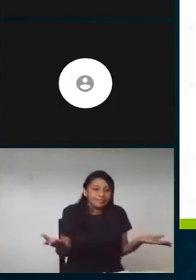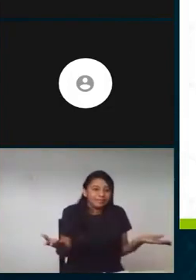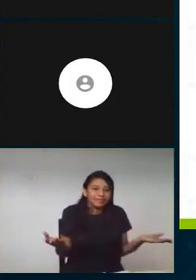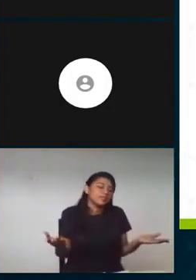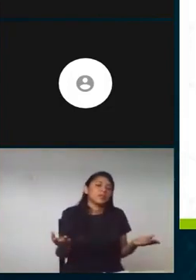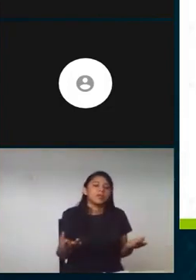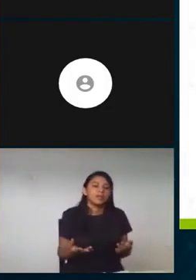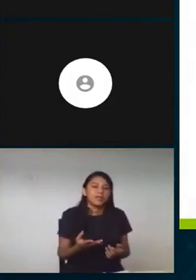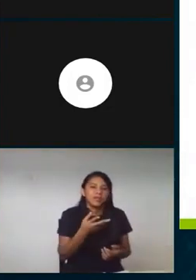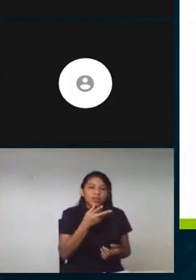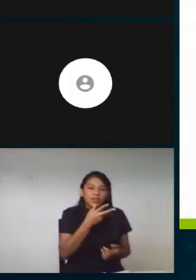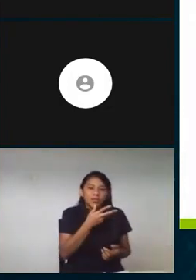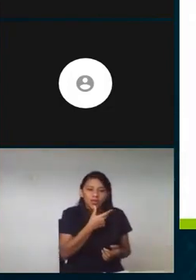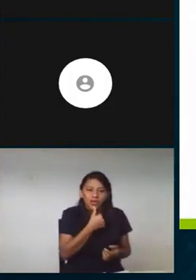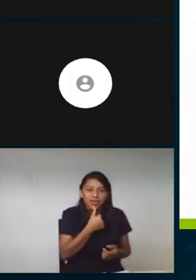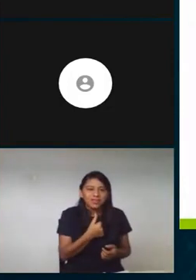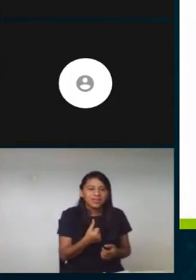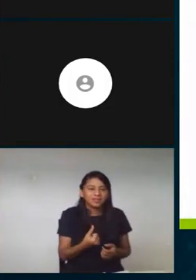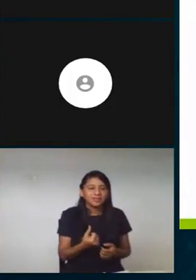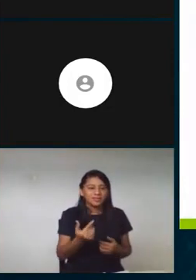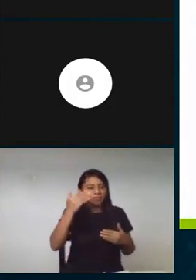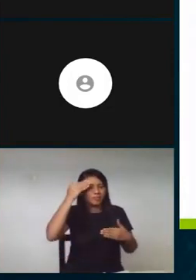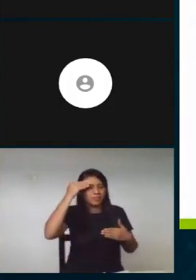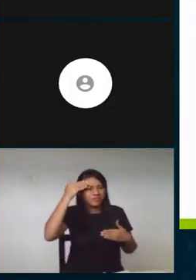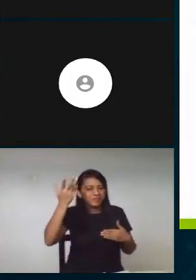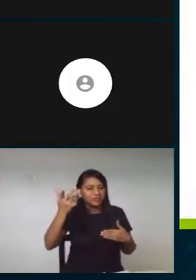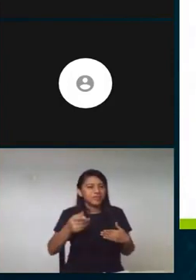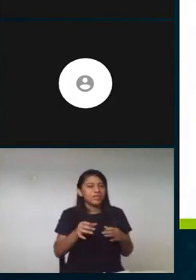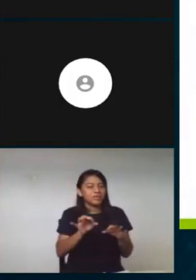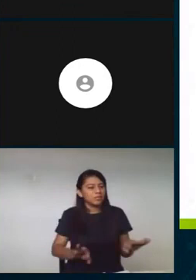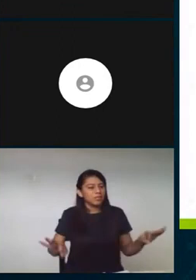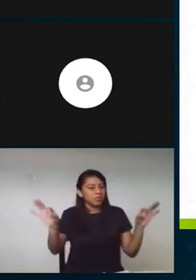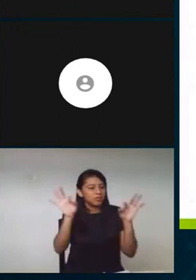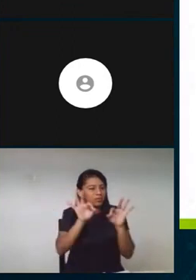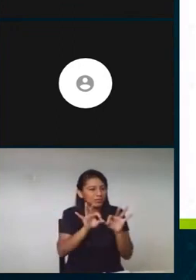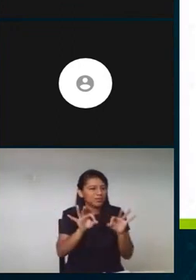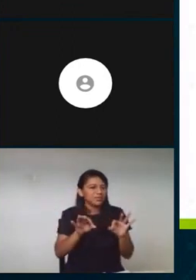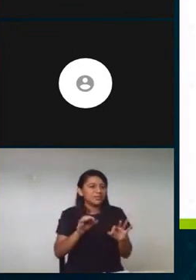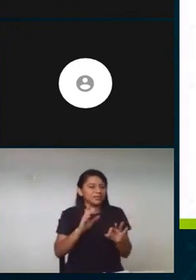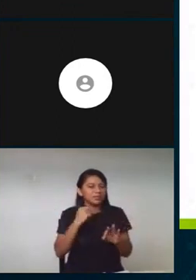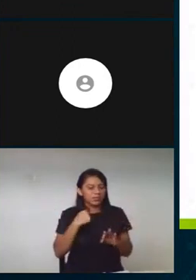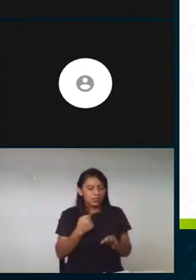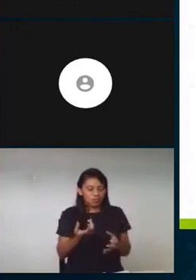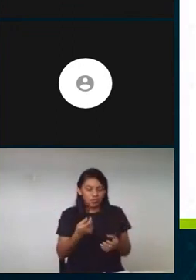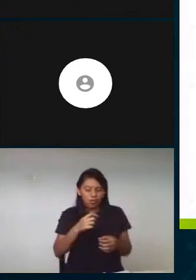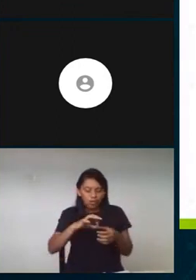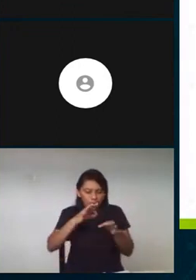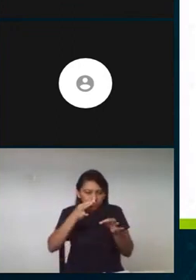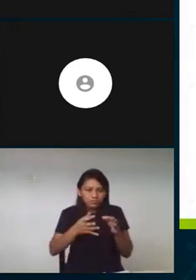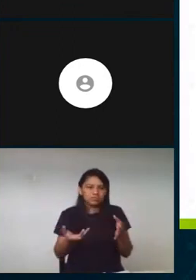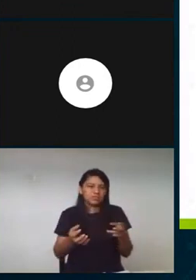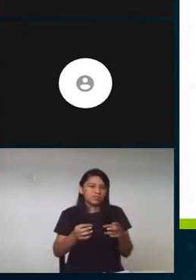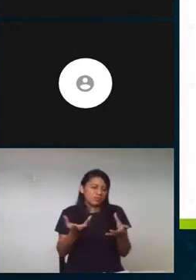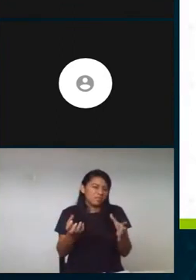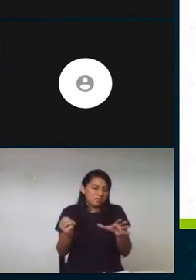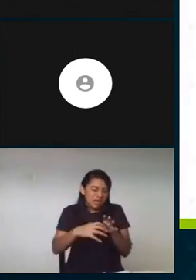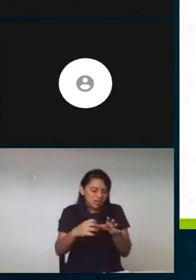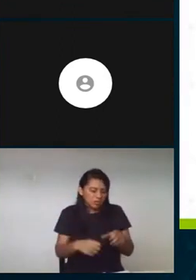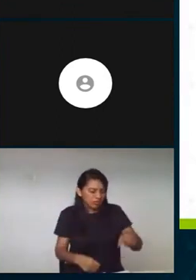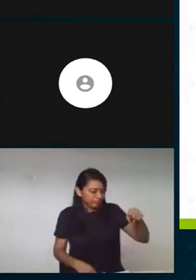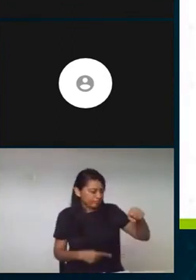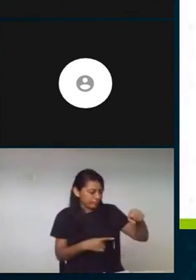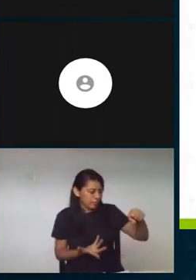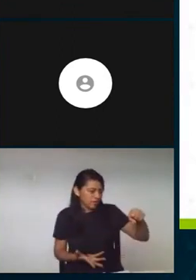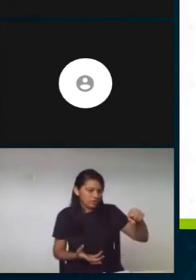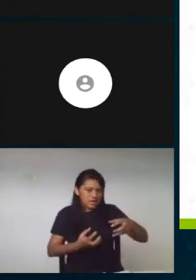no se realiza la separación de los residuos en cuanto a la mano de obra, o sea, nosotros no estamos realizando el proceso de la separación porque hace falta